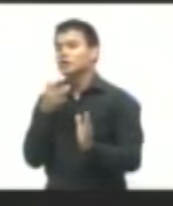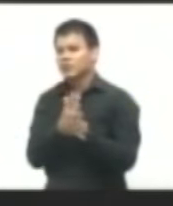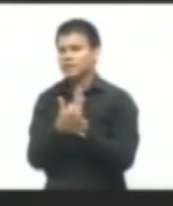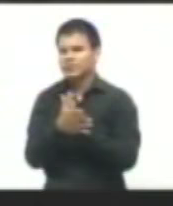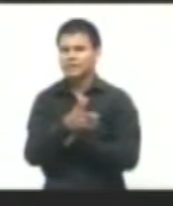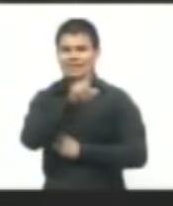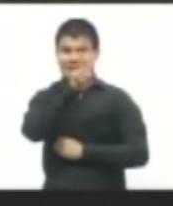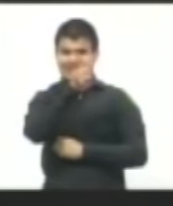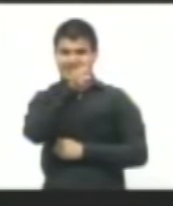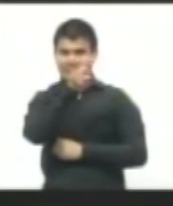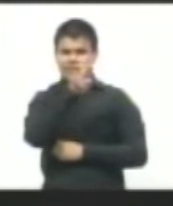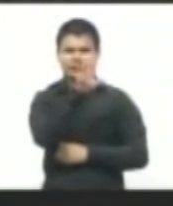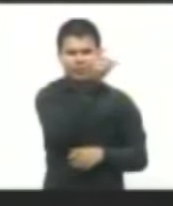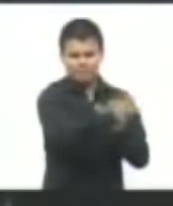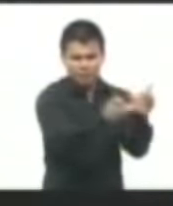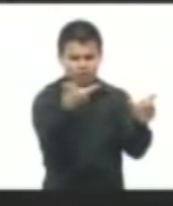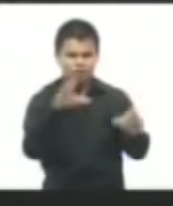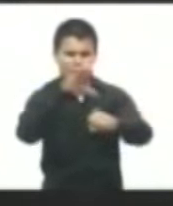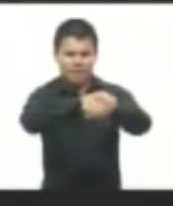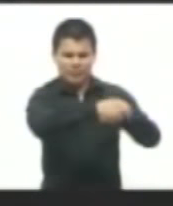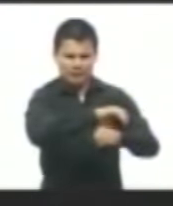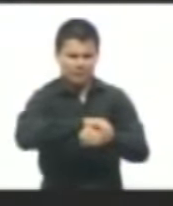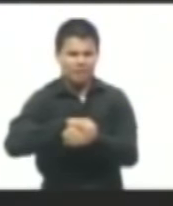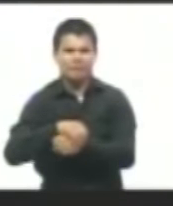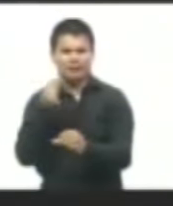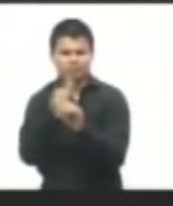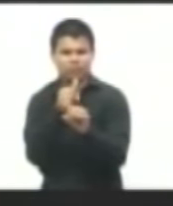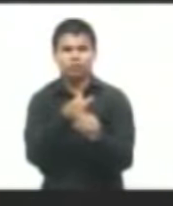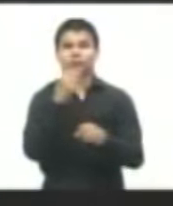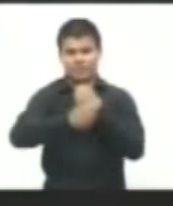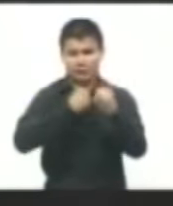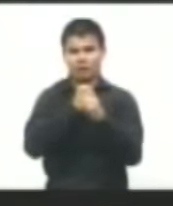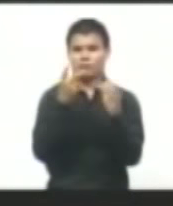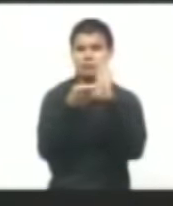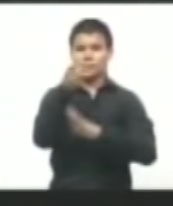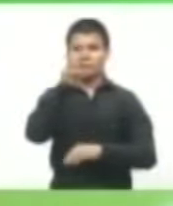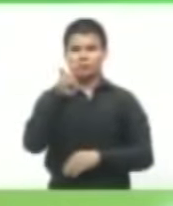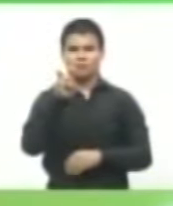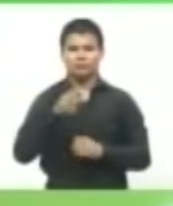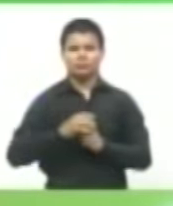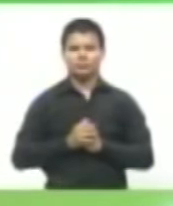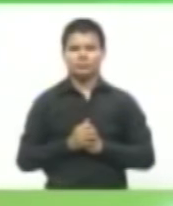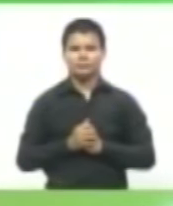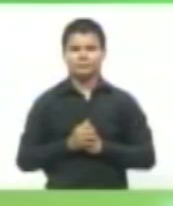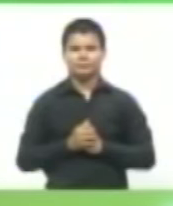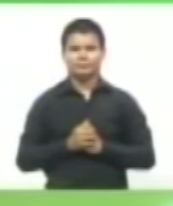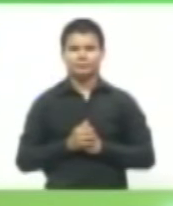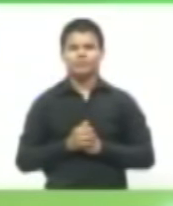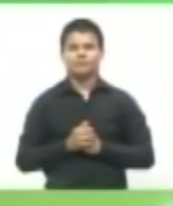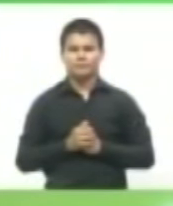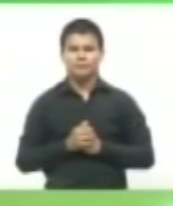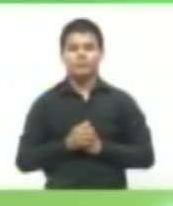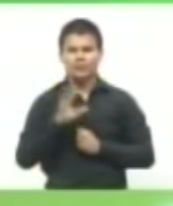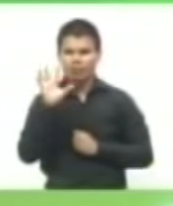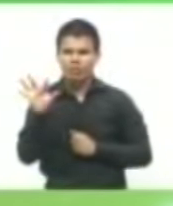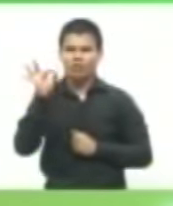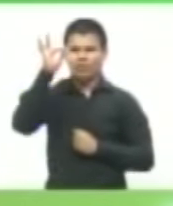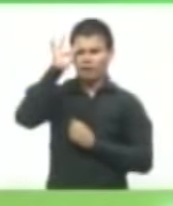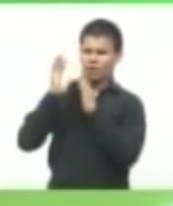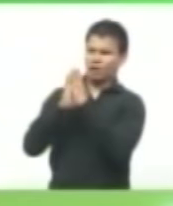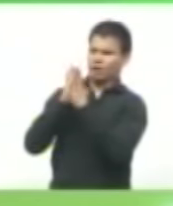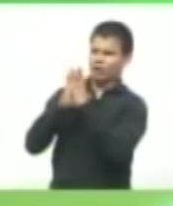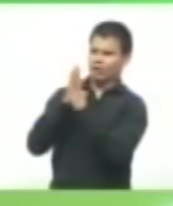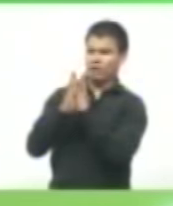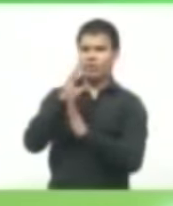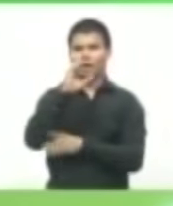las 22 denuncias reportadas durante el 2017. Y tras conocerse las declaraciones de Otto Ulla a